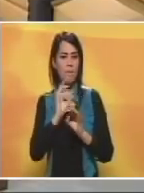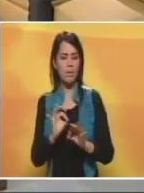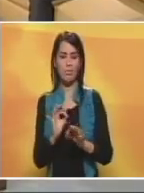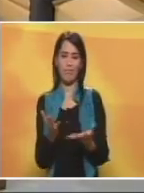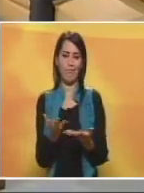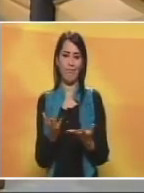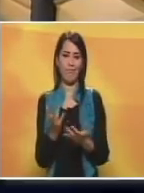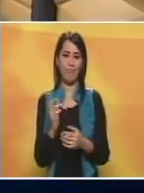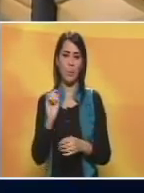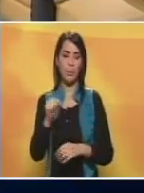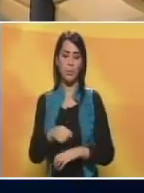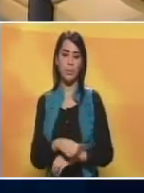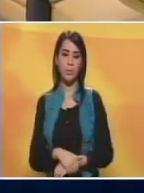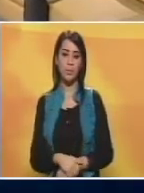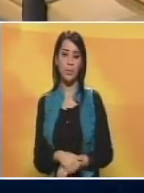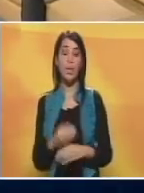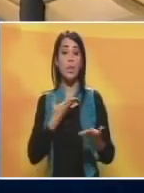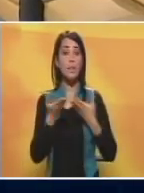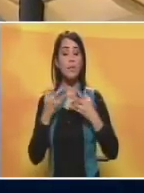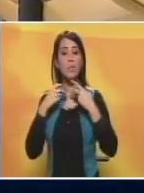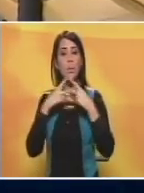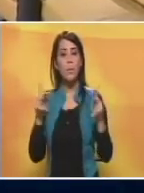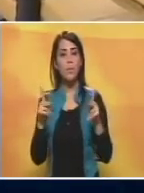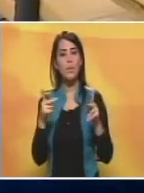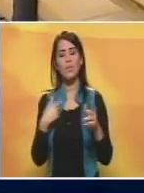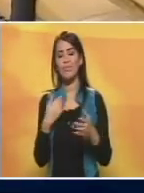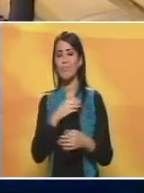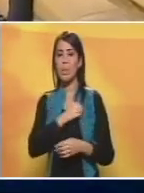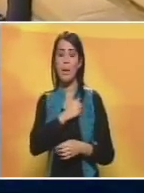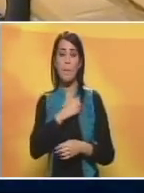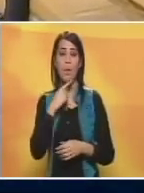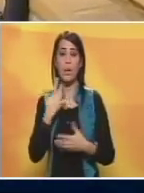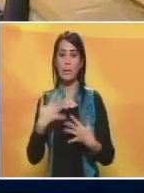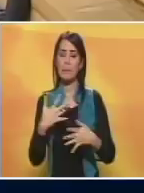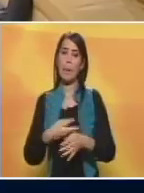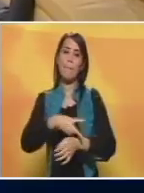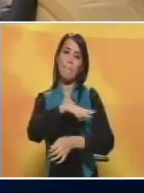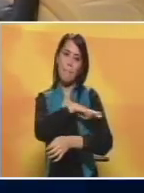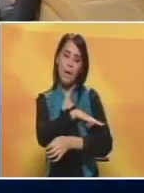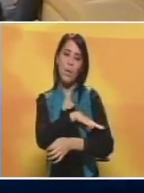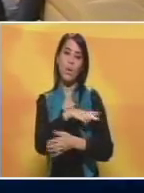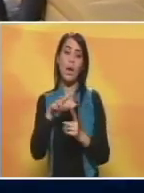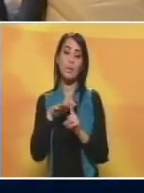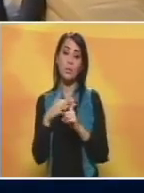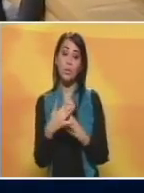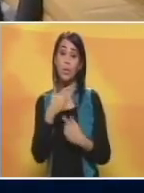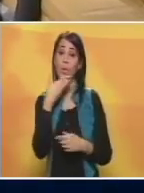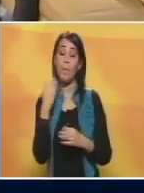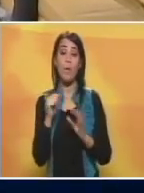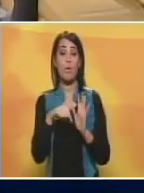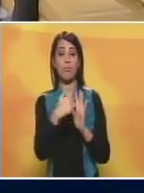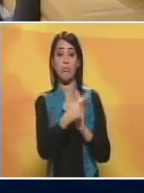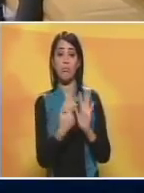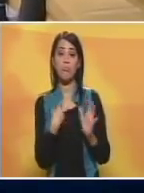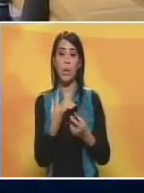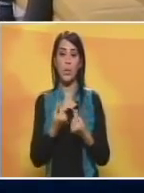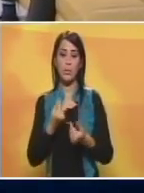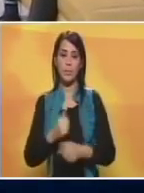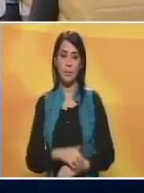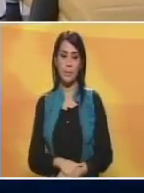colapso progresivo de todos los servicios públicos y aseguró que la situación se agravará en tanto no se mejoren las condiciones